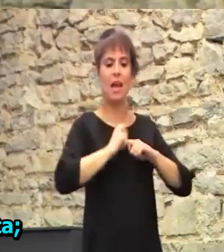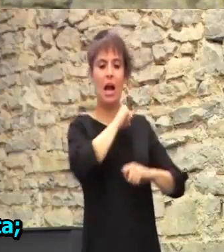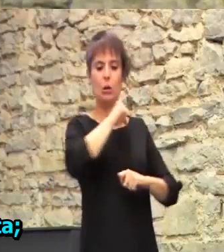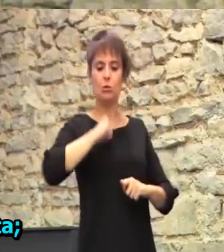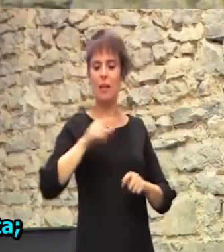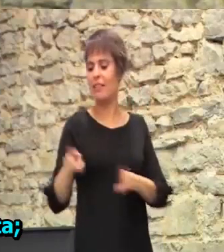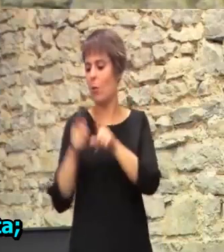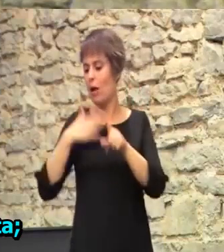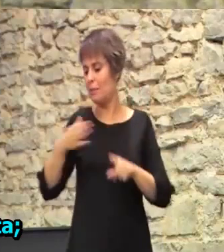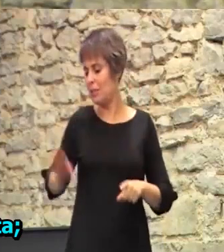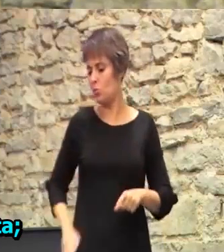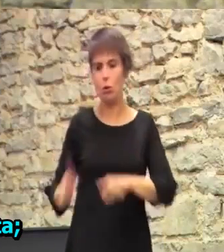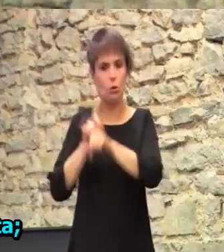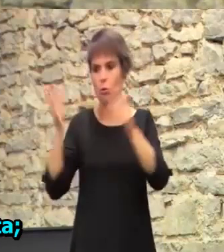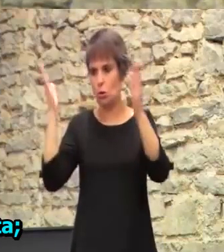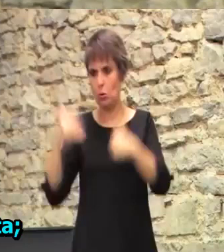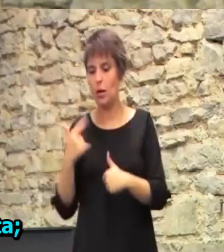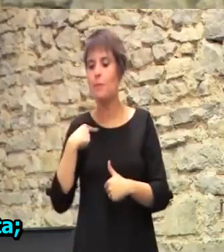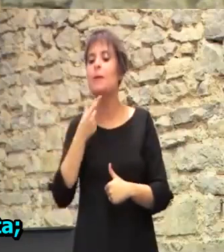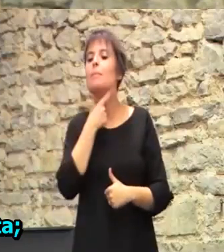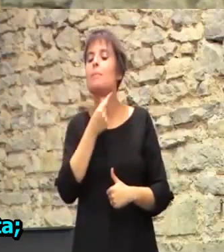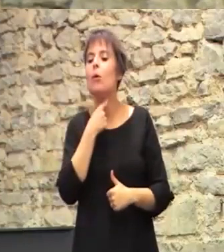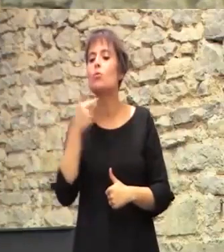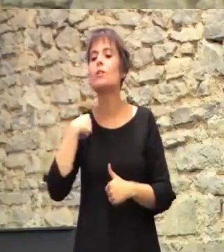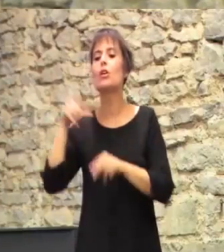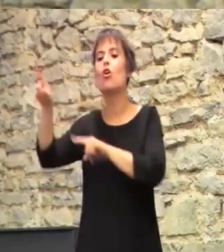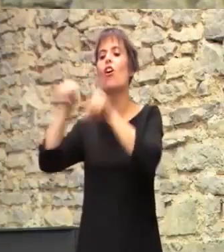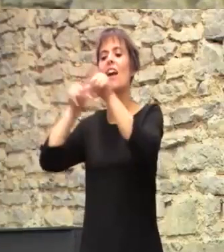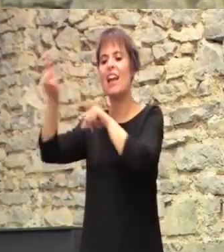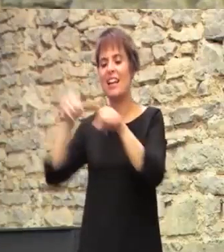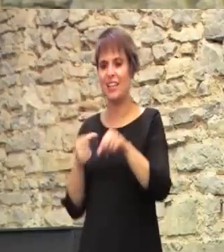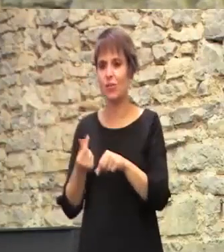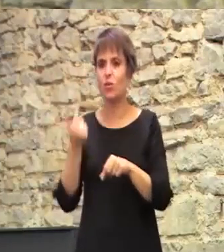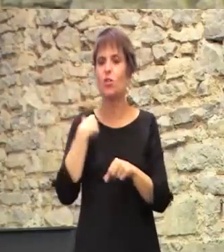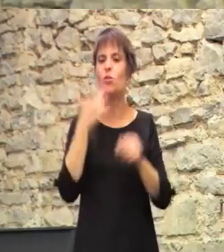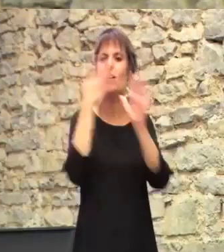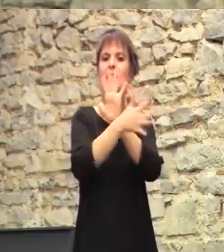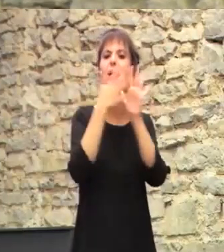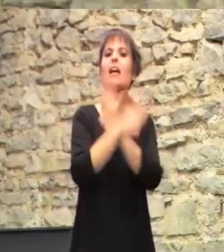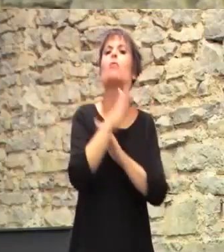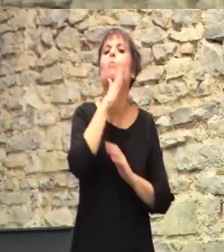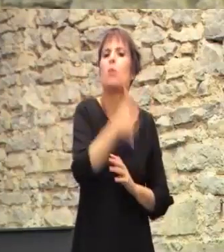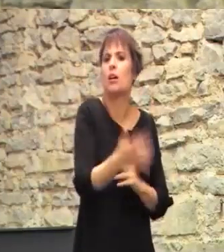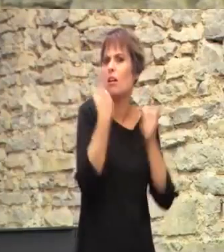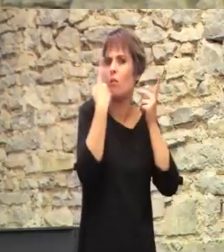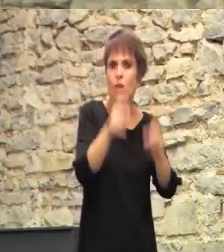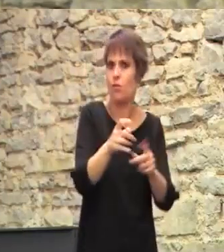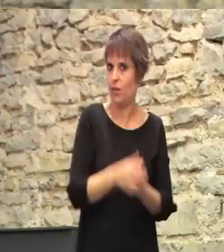me dedicaré a lo que realmente me gusta es mi propia elección y no veo por qué tengo que dar tantas explicaciones